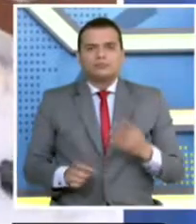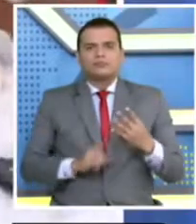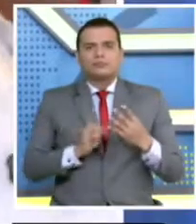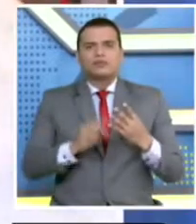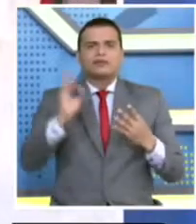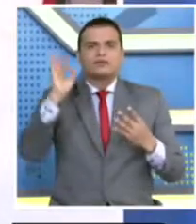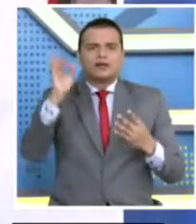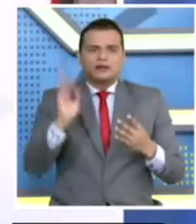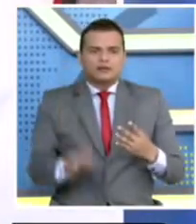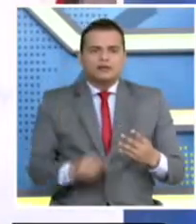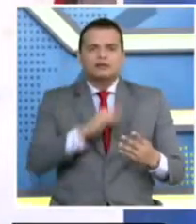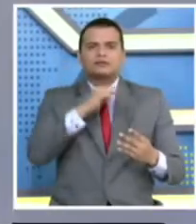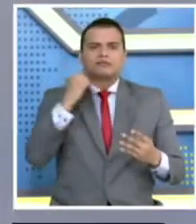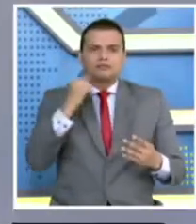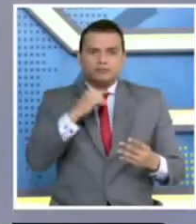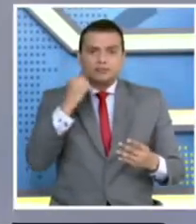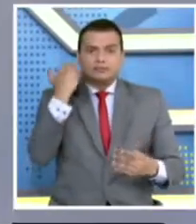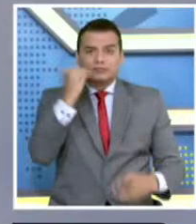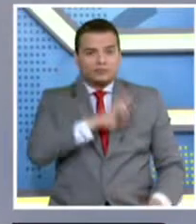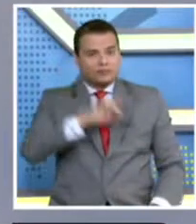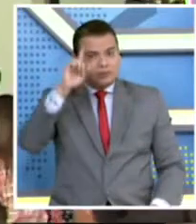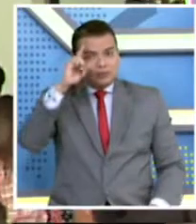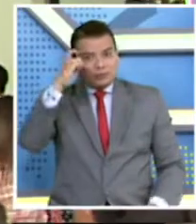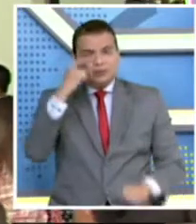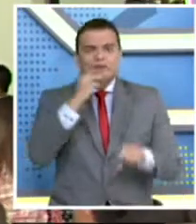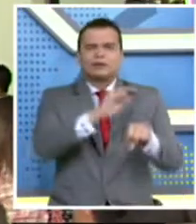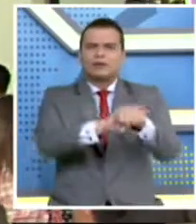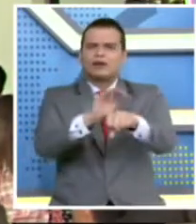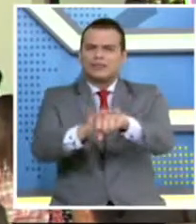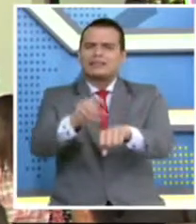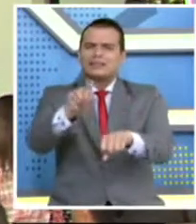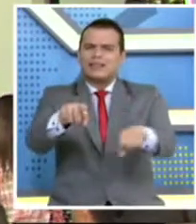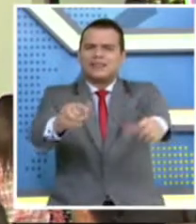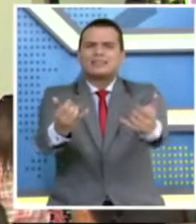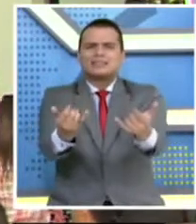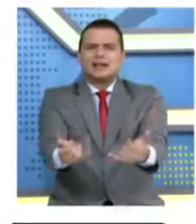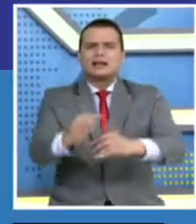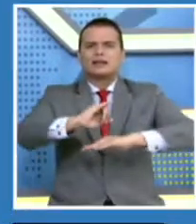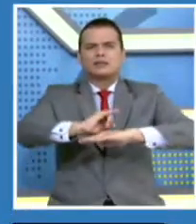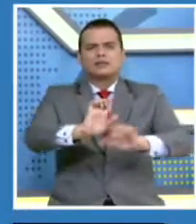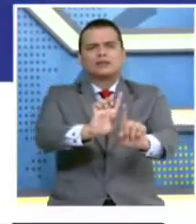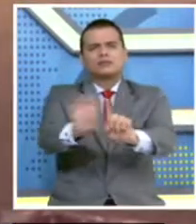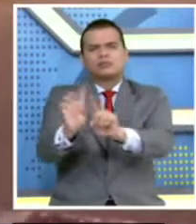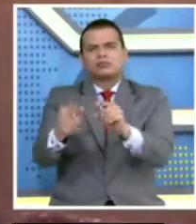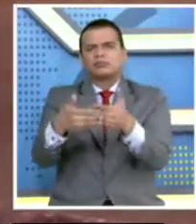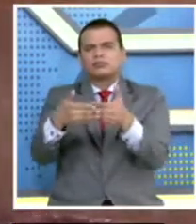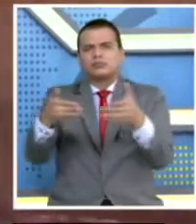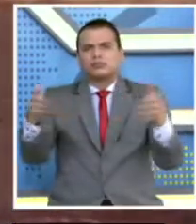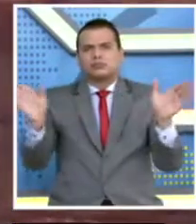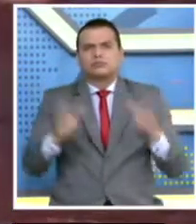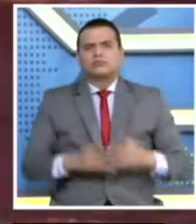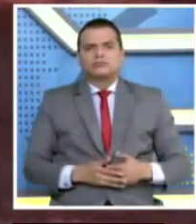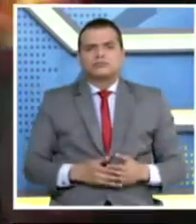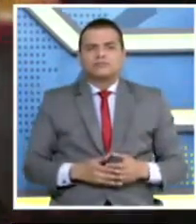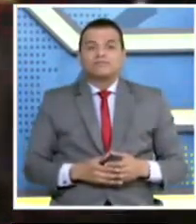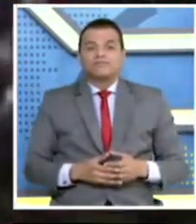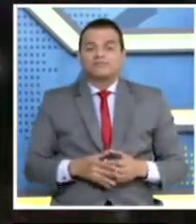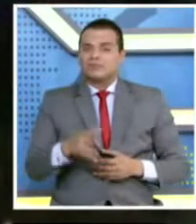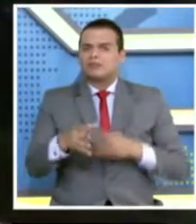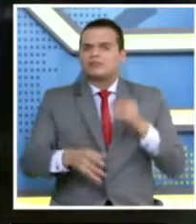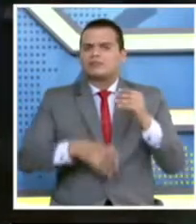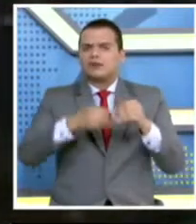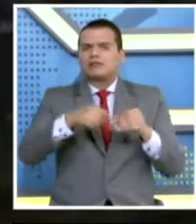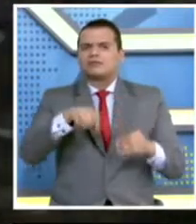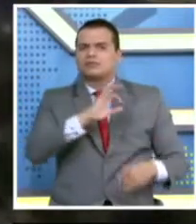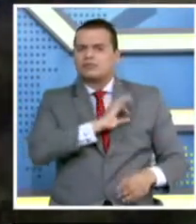Pastores, sacerdotes, feligreses y la propia gobernadora del Valle piden la urgente reapertura de templos religiosos. No se pierda cuáles son las